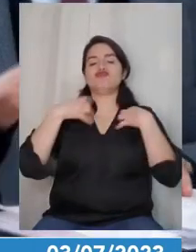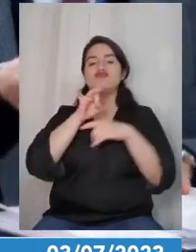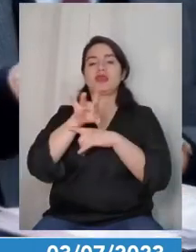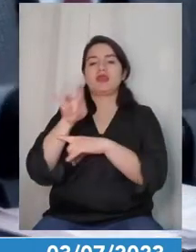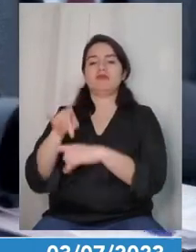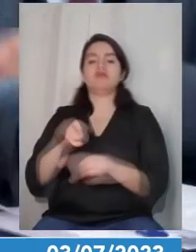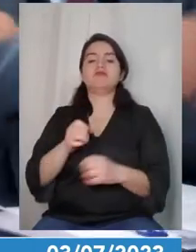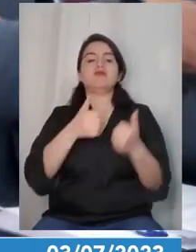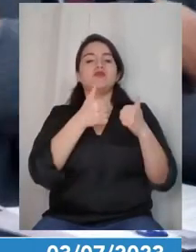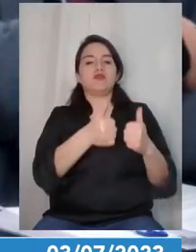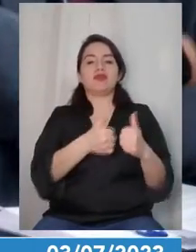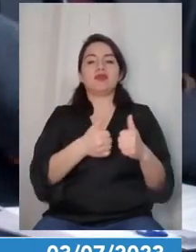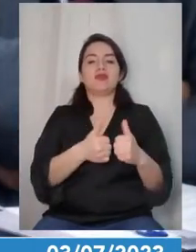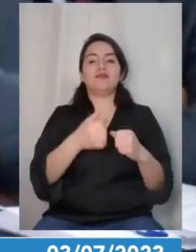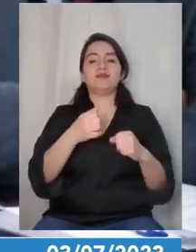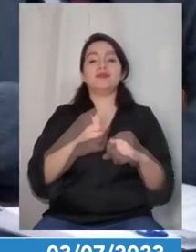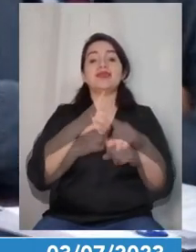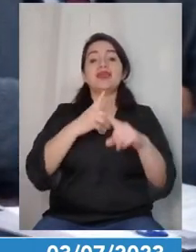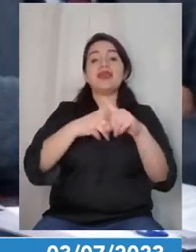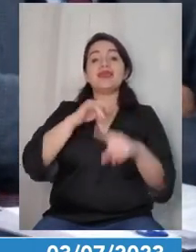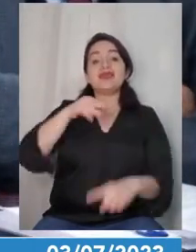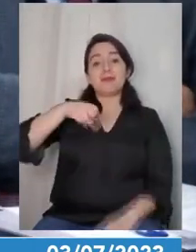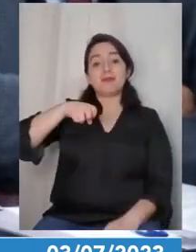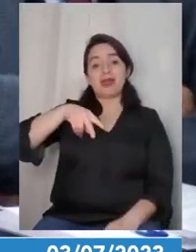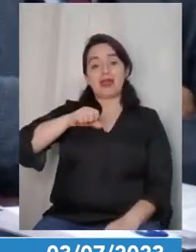contarte que hemos escuchado